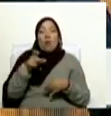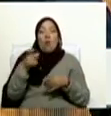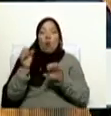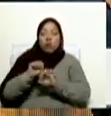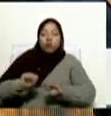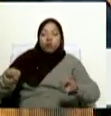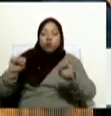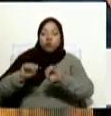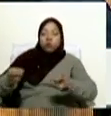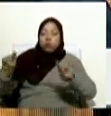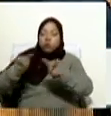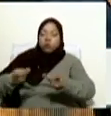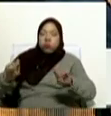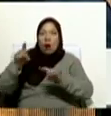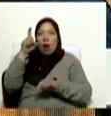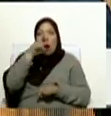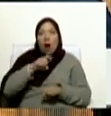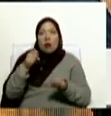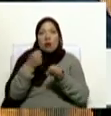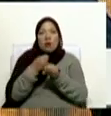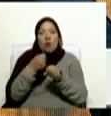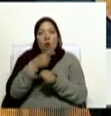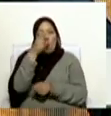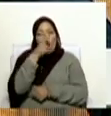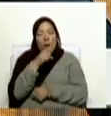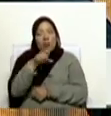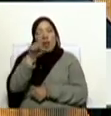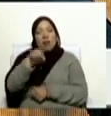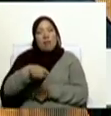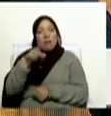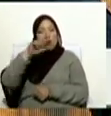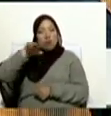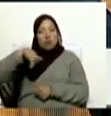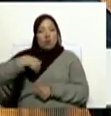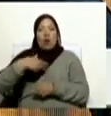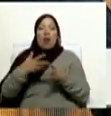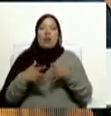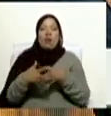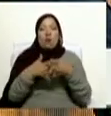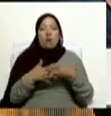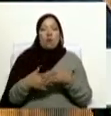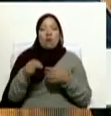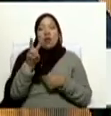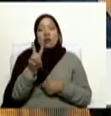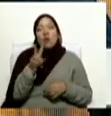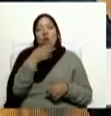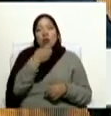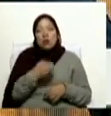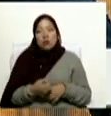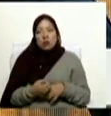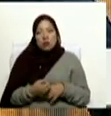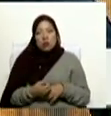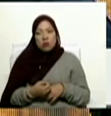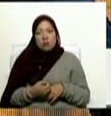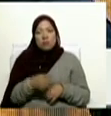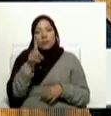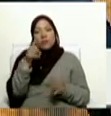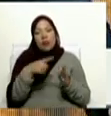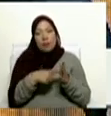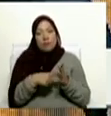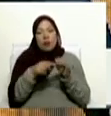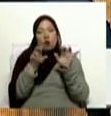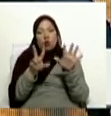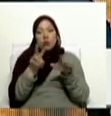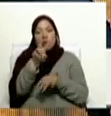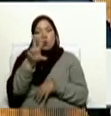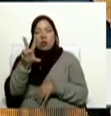formándose este año es el año donde también desde Estados Unidos el 2 de diciembre de 1823 se formula la